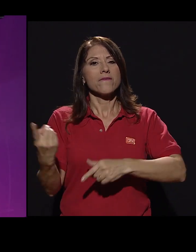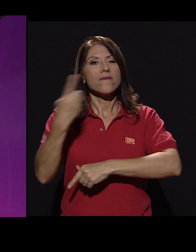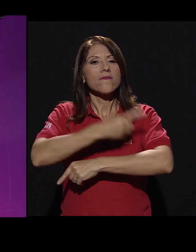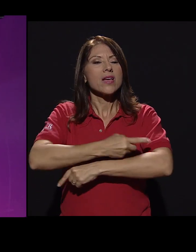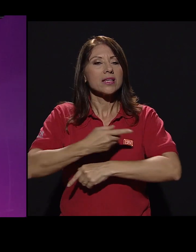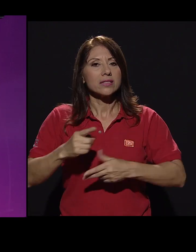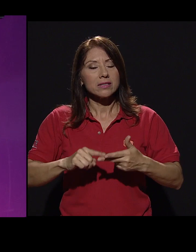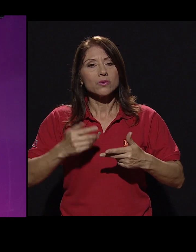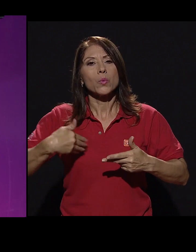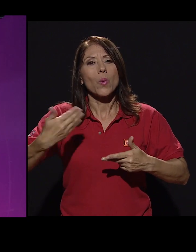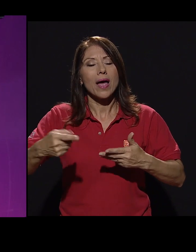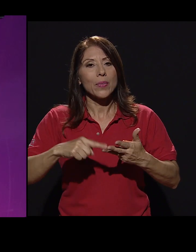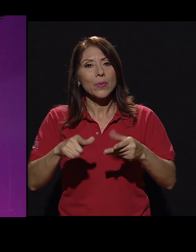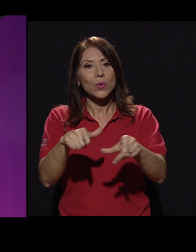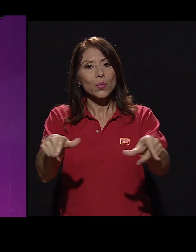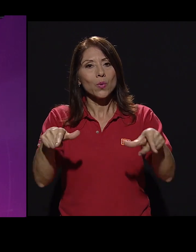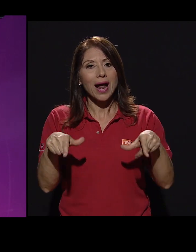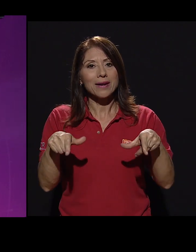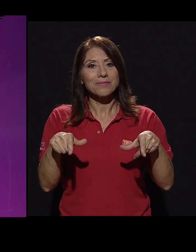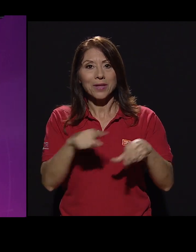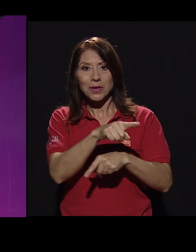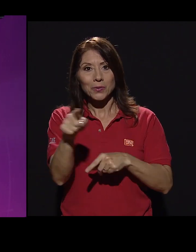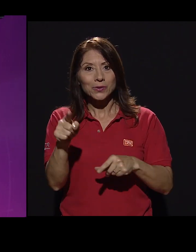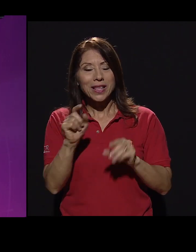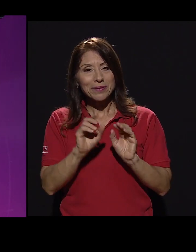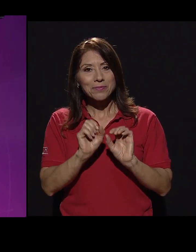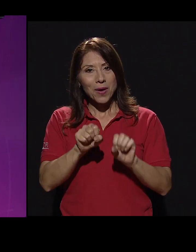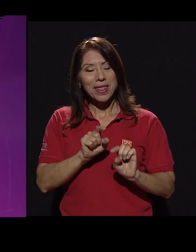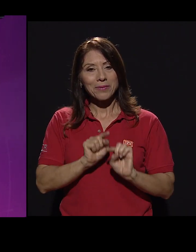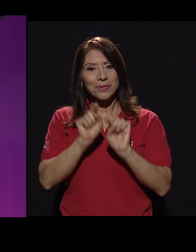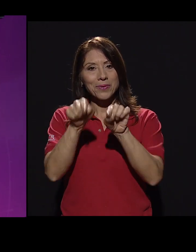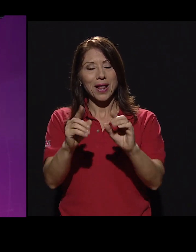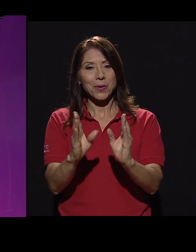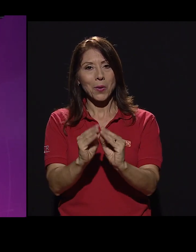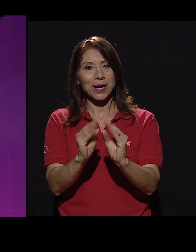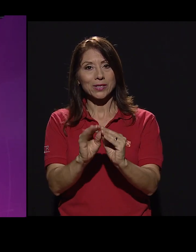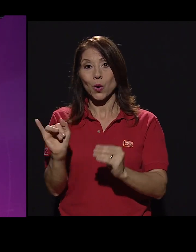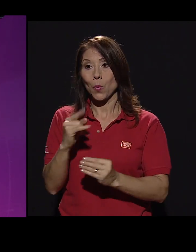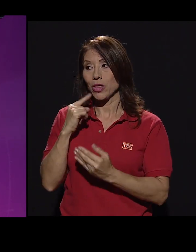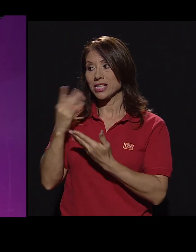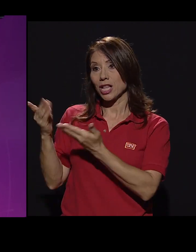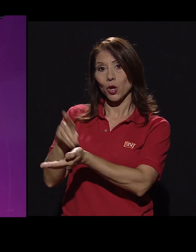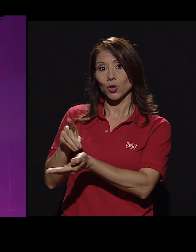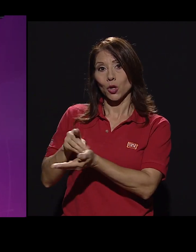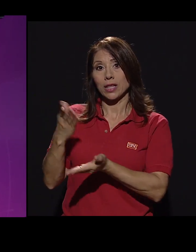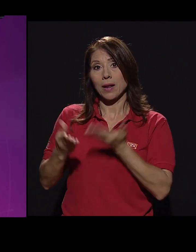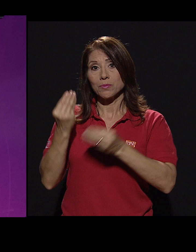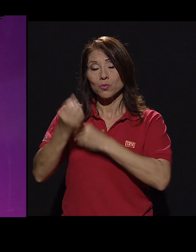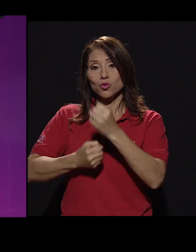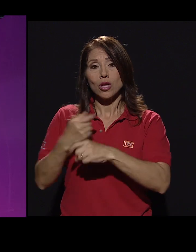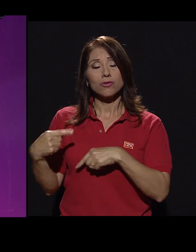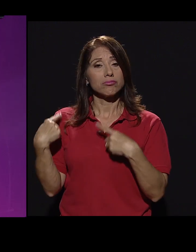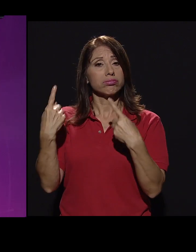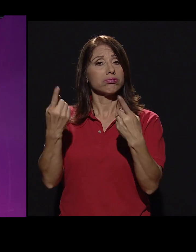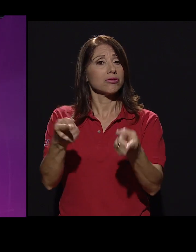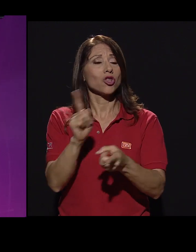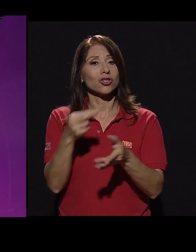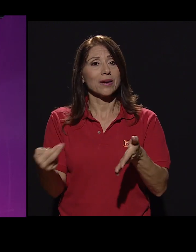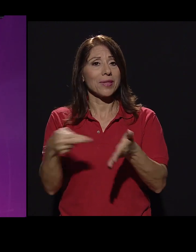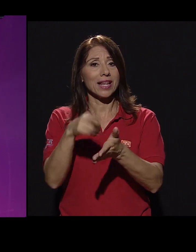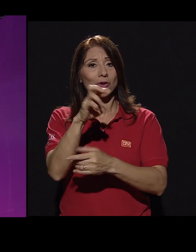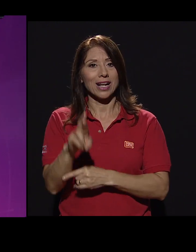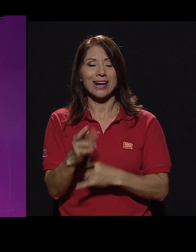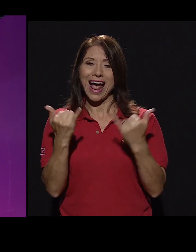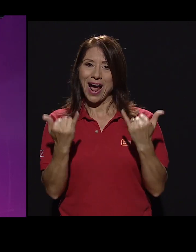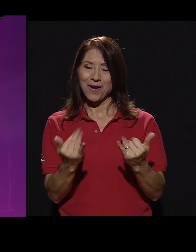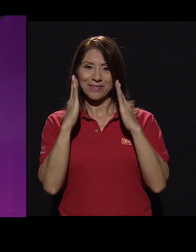Cuándo son las fechas En qué lugar se va a realizar Y usted no se vaya a perder este congreso Que como bien lo dice el doctor Pueden pasar muchos años Y no se repetirá